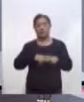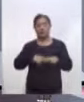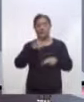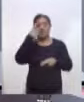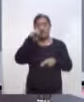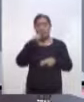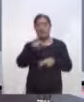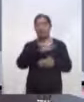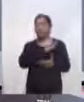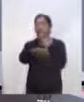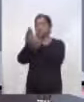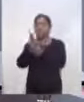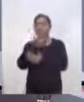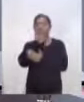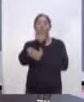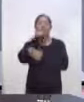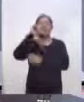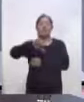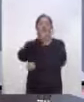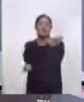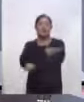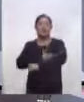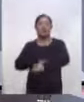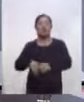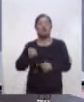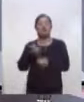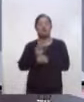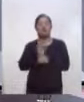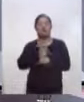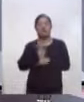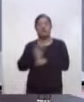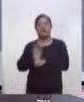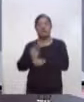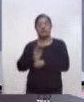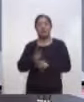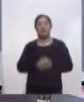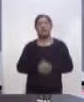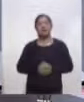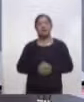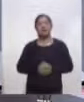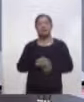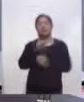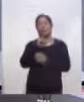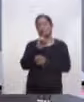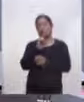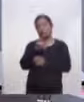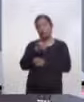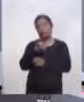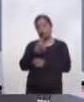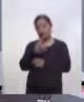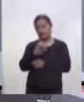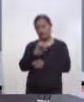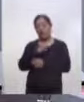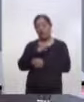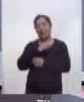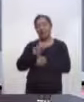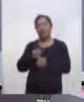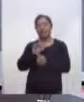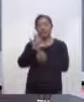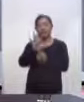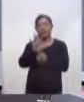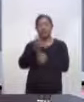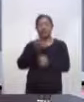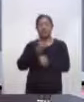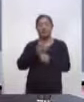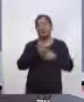a disfrutar esta tarde en la Sala de Cine Miguel en el IRA la película Sonic, que es la que se estará proyectando a lo largo